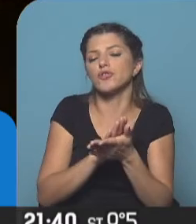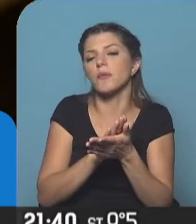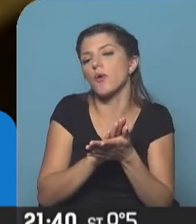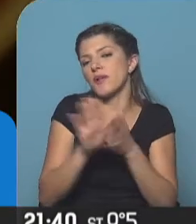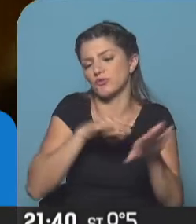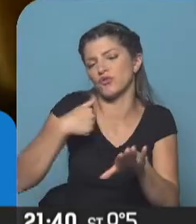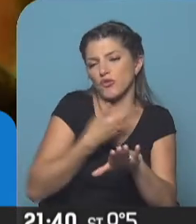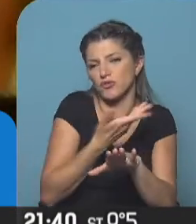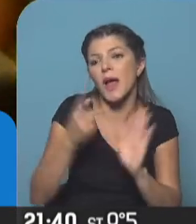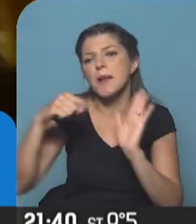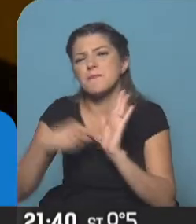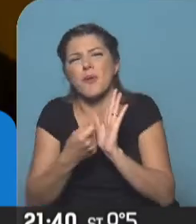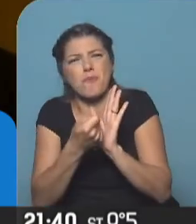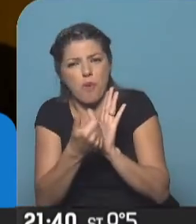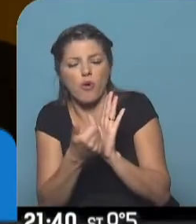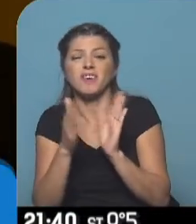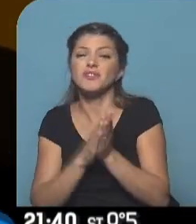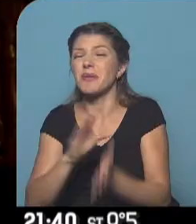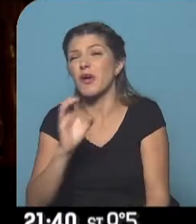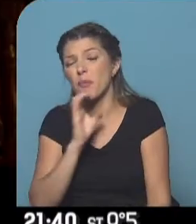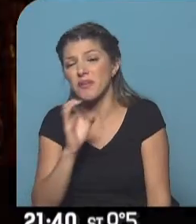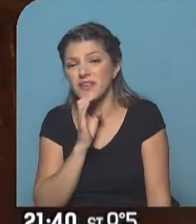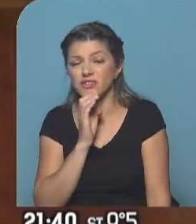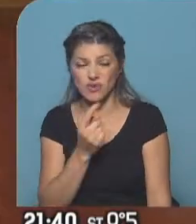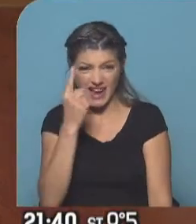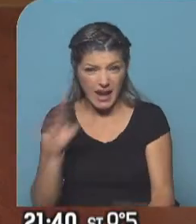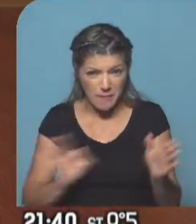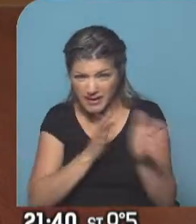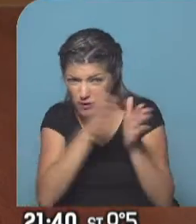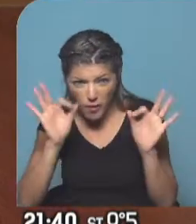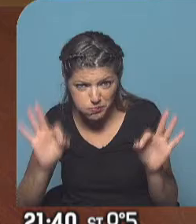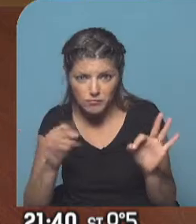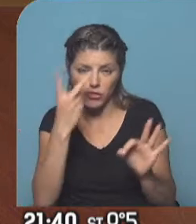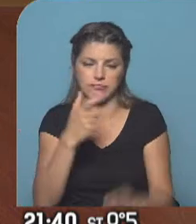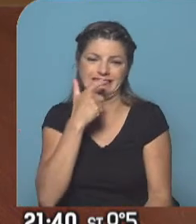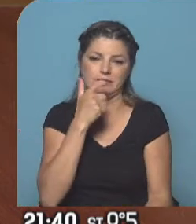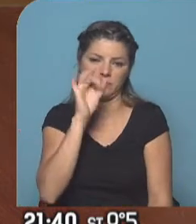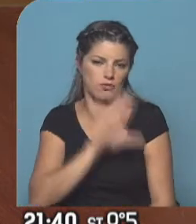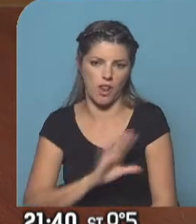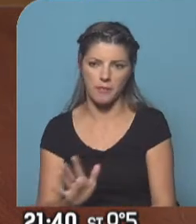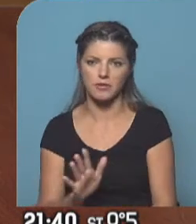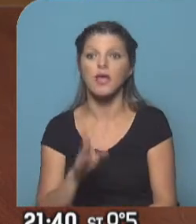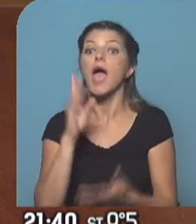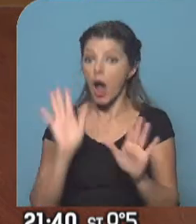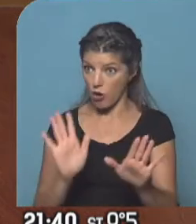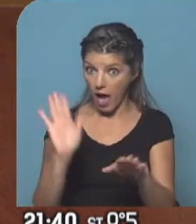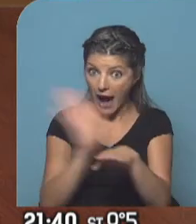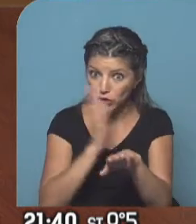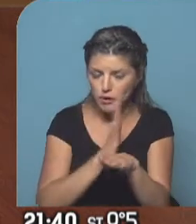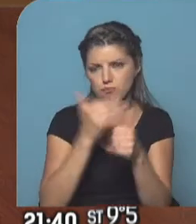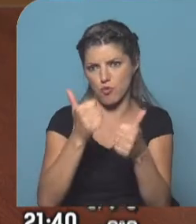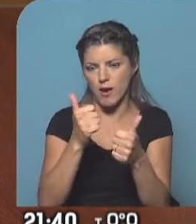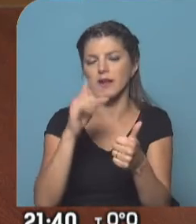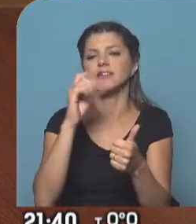una pincelada, y por la comedia, sonreí dos veces en toda la película, con un elenco fantástico que incluye no solo a Imanol Arias, sino también a Darío